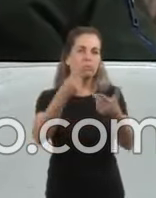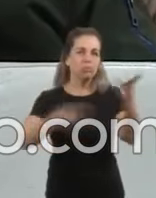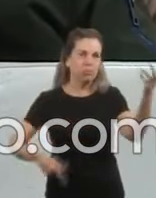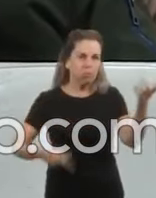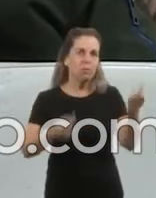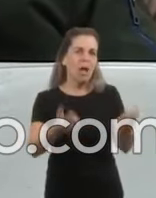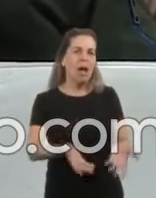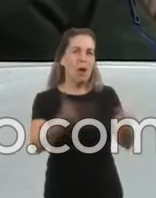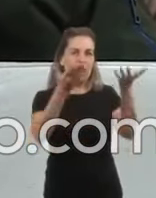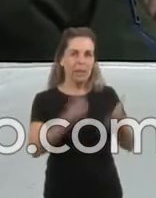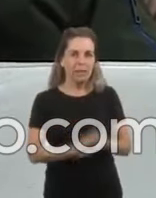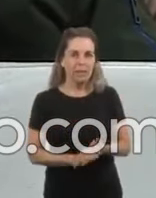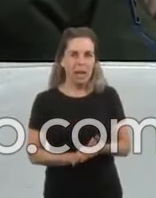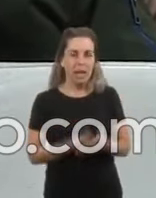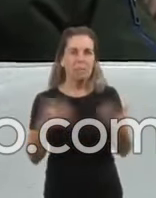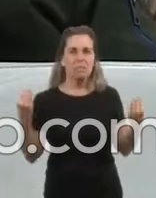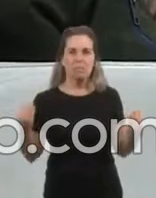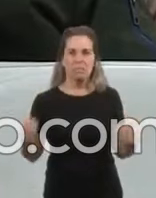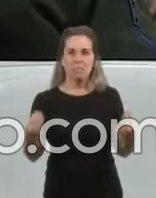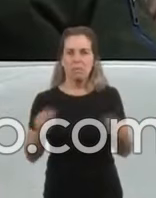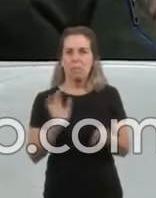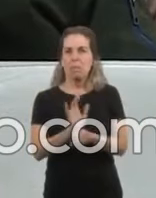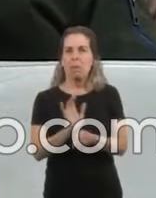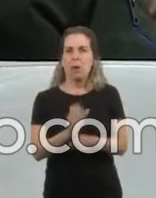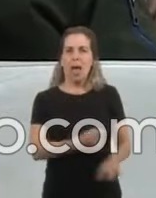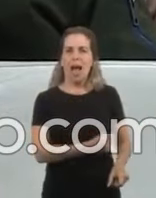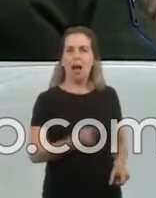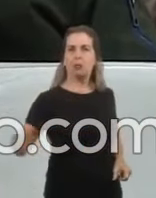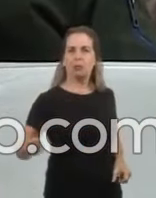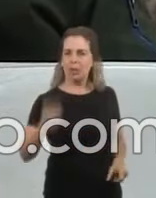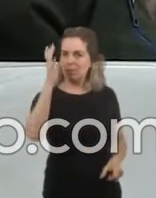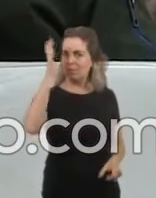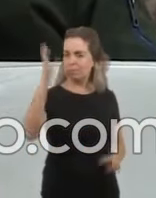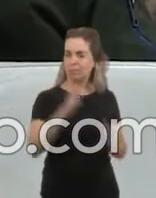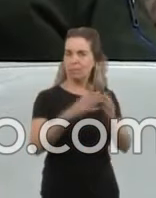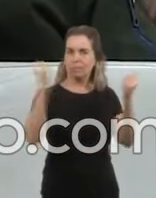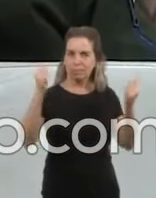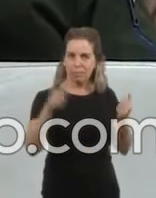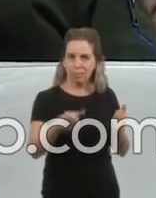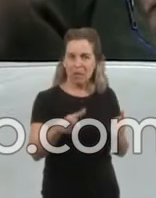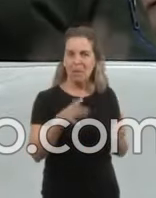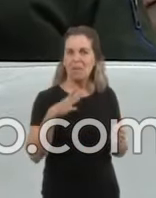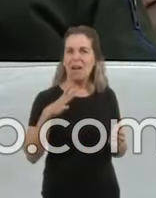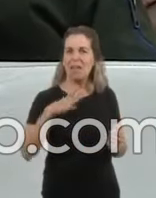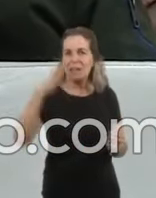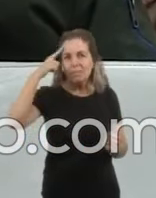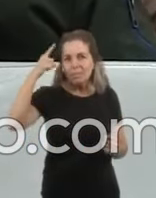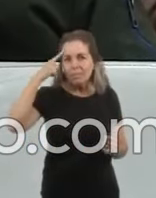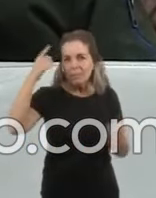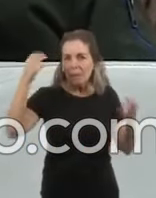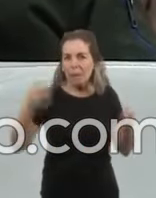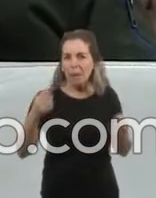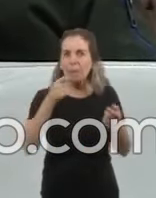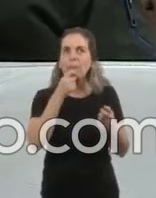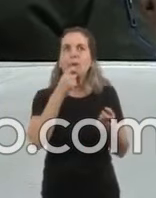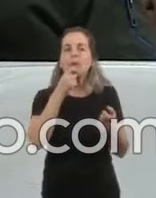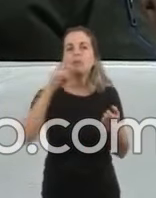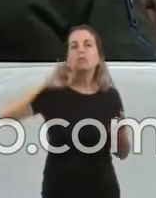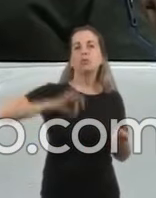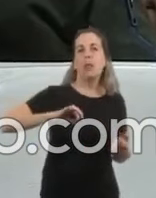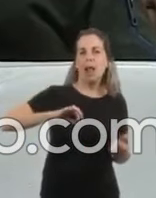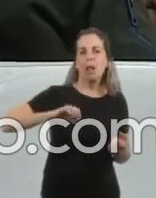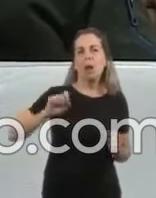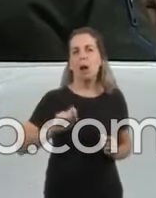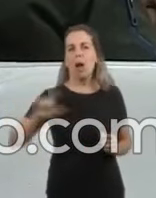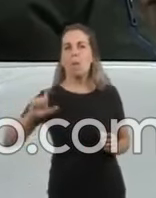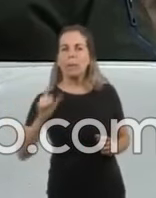Entonces no se está haciendo el ajuste muy aceleradamente sin tener en cuenta eh que los Los sueldos Aunque hayan aumentado un poco